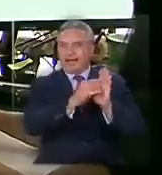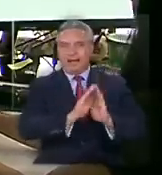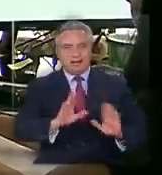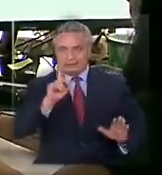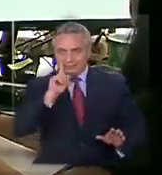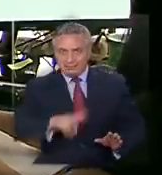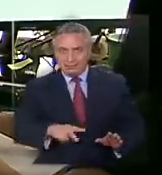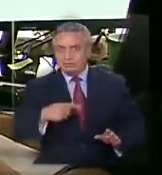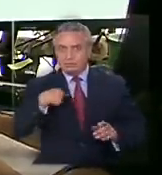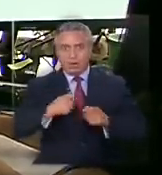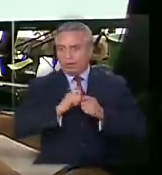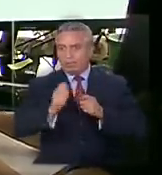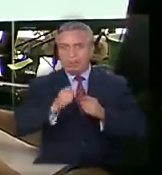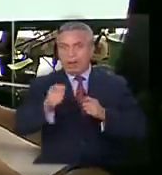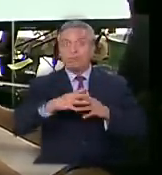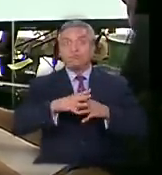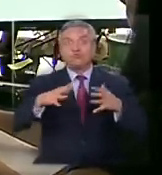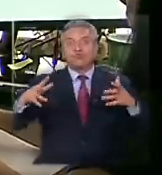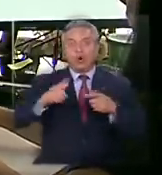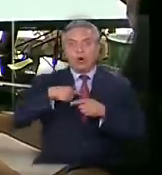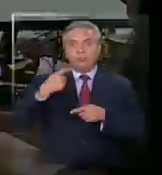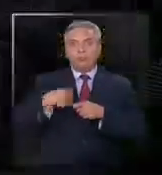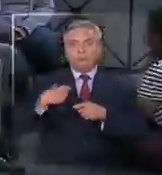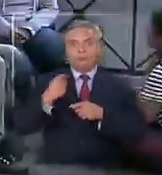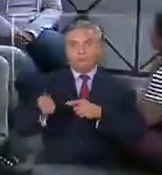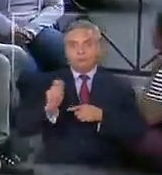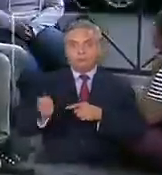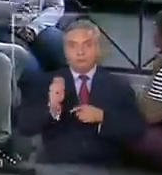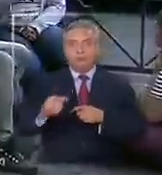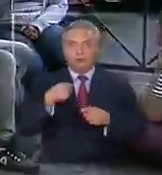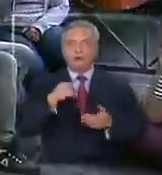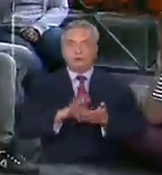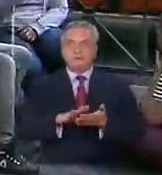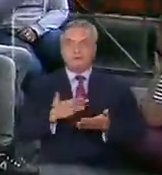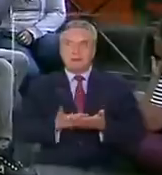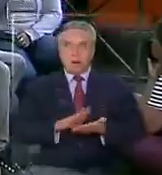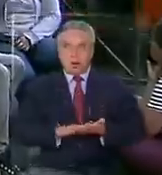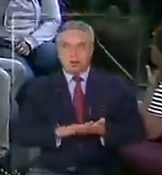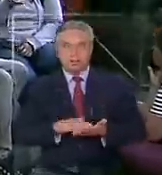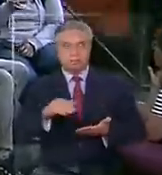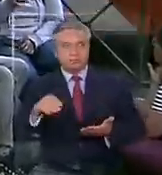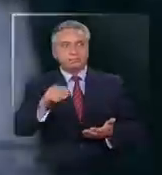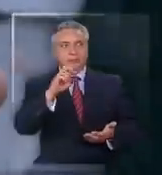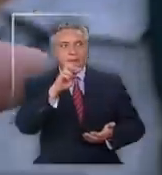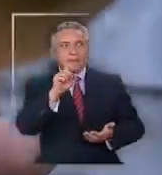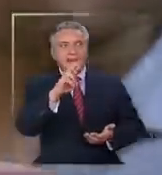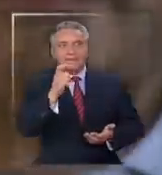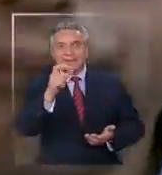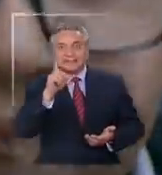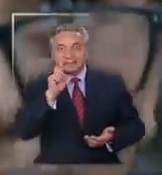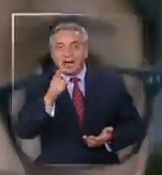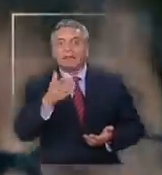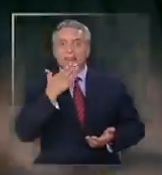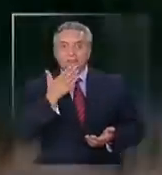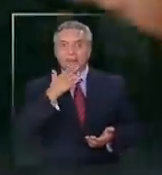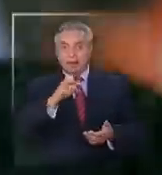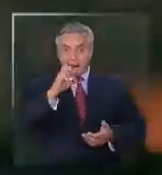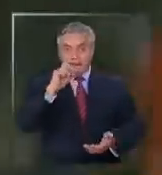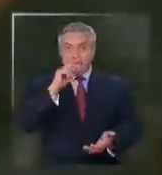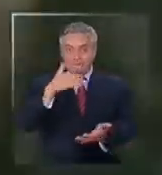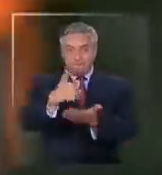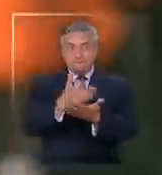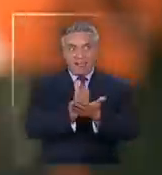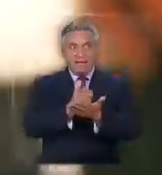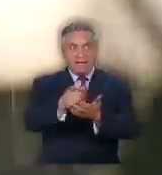cubierto sin pagar tanto nuestras necesidades de salud. Una situación parecida a la de Patricia vive Edson. Tiene un plan familiar en una ISAPRE con